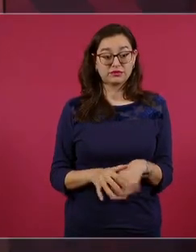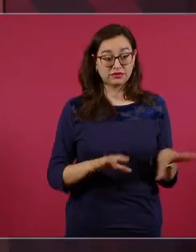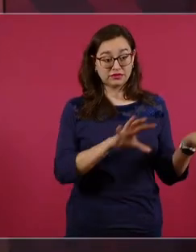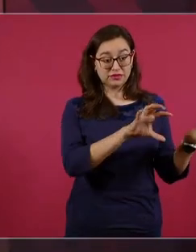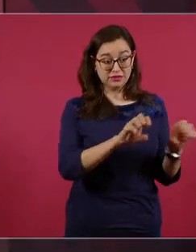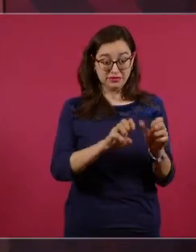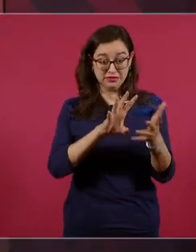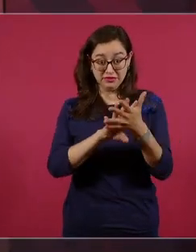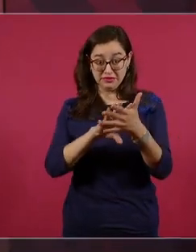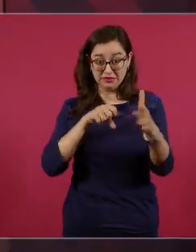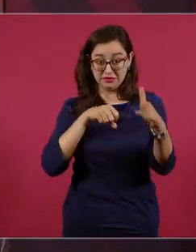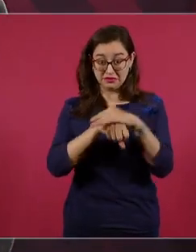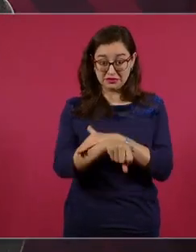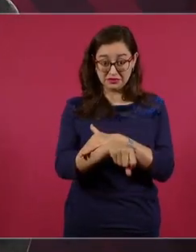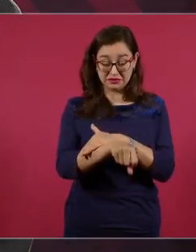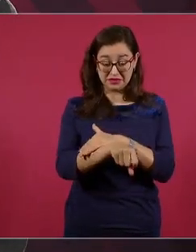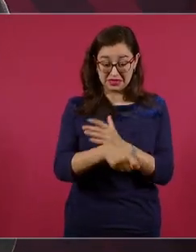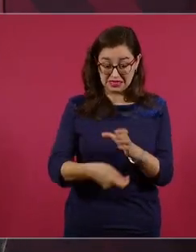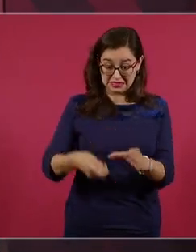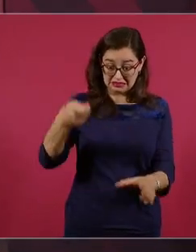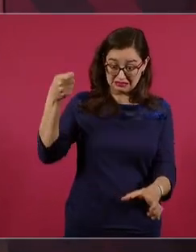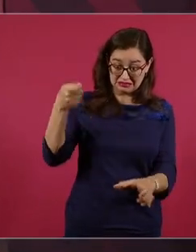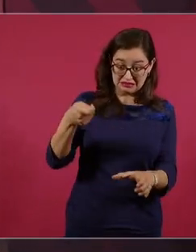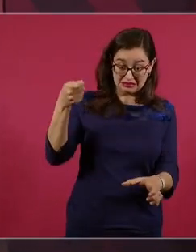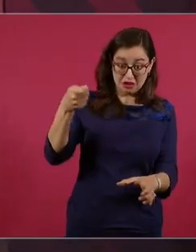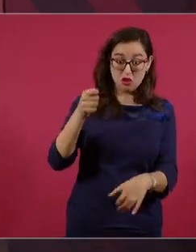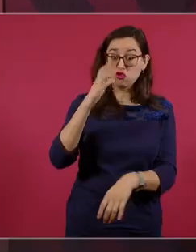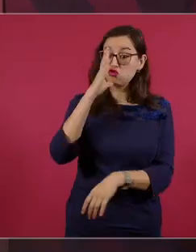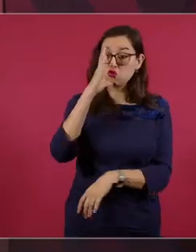sentenciarlo porque sus abogados